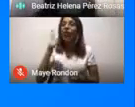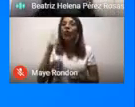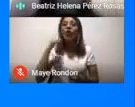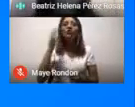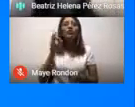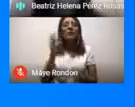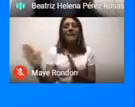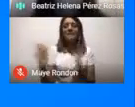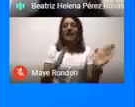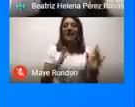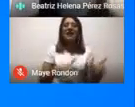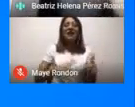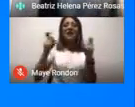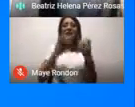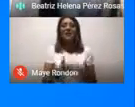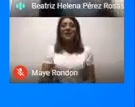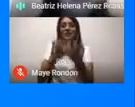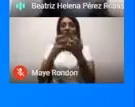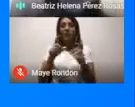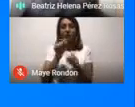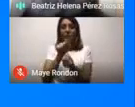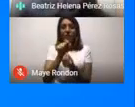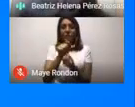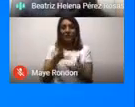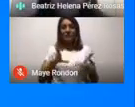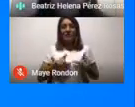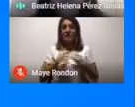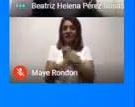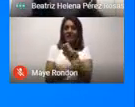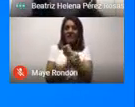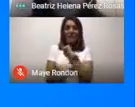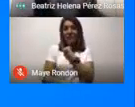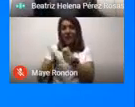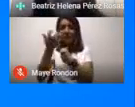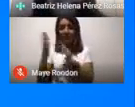la excursión de 11, uno planea